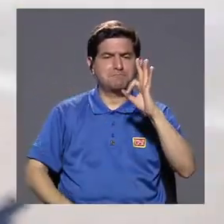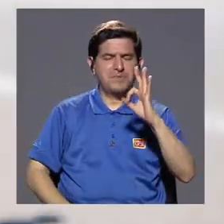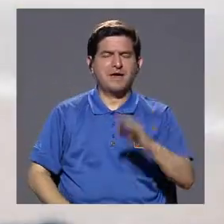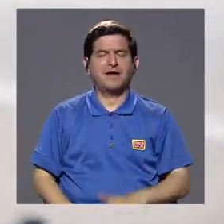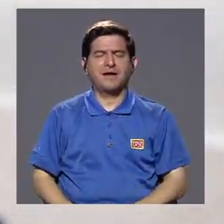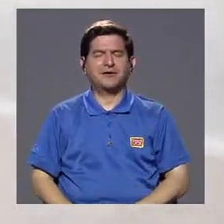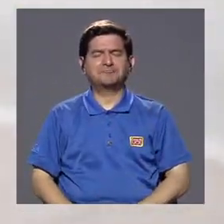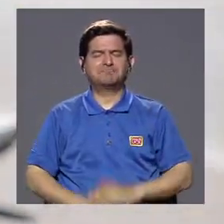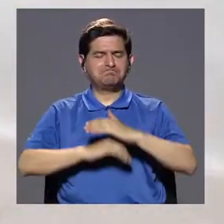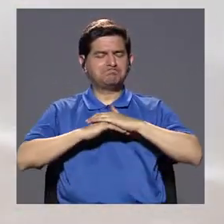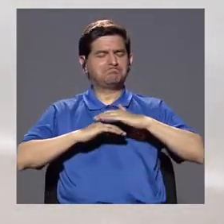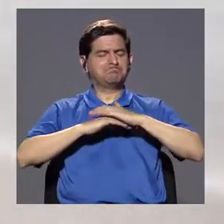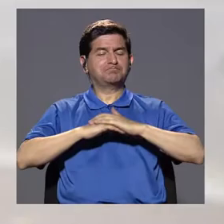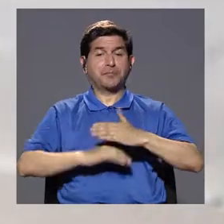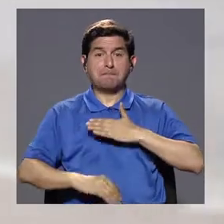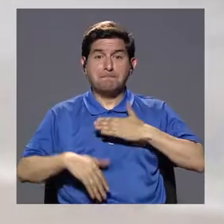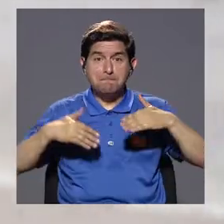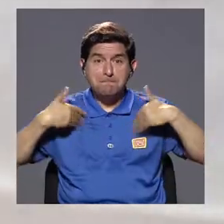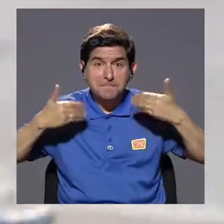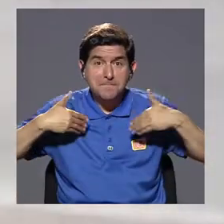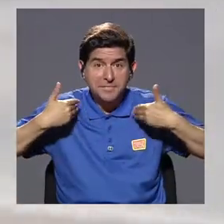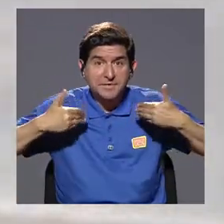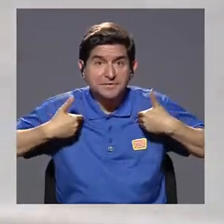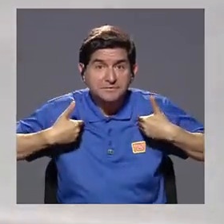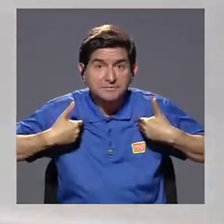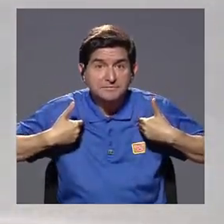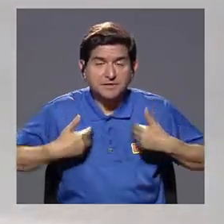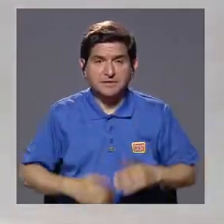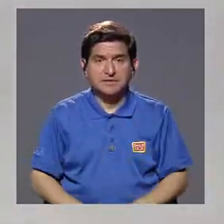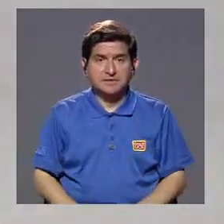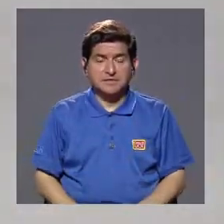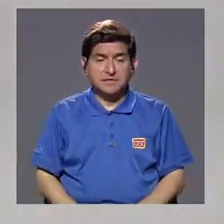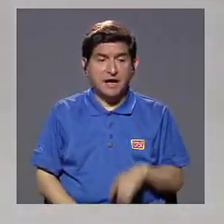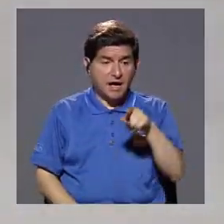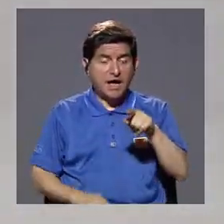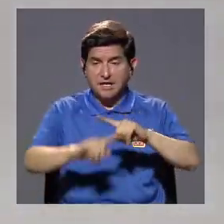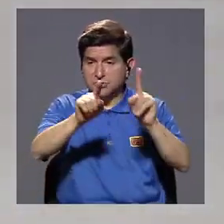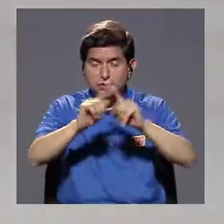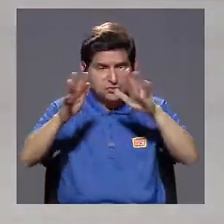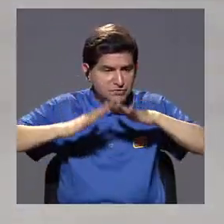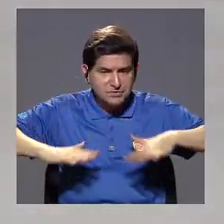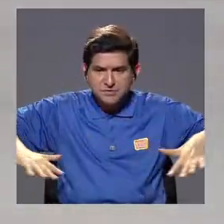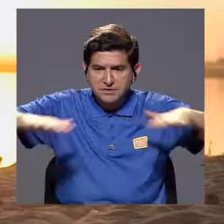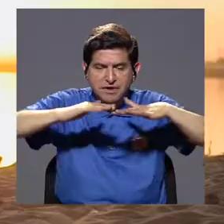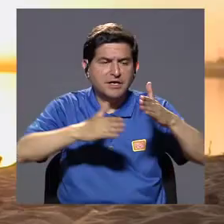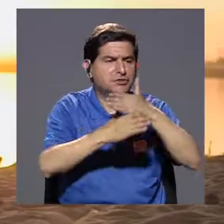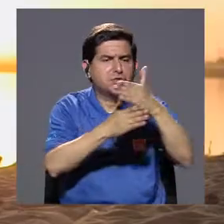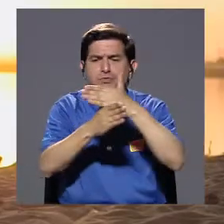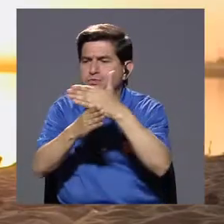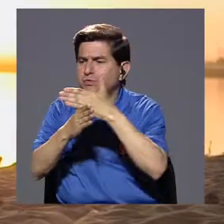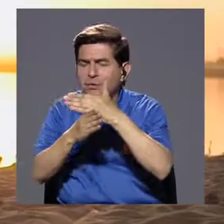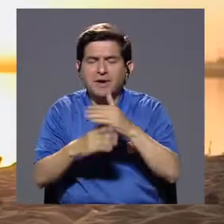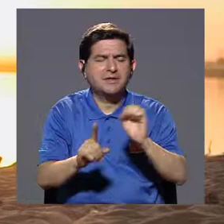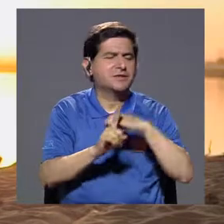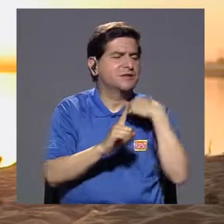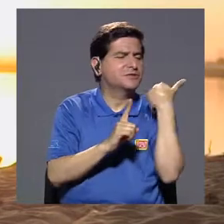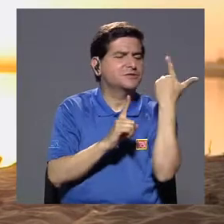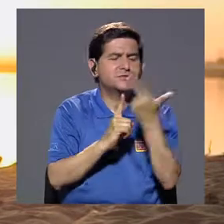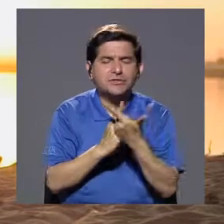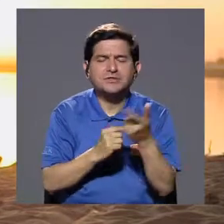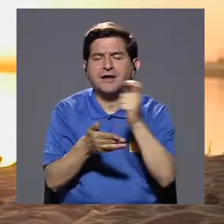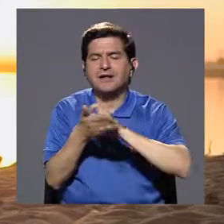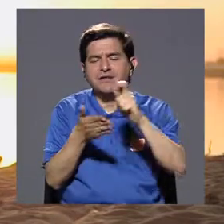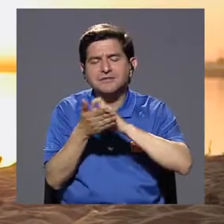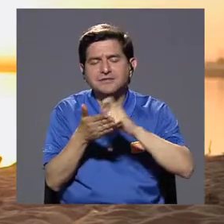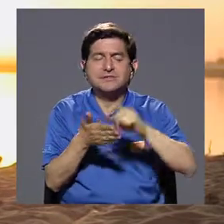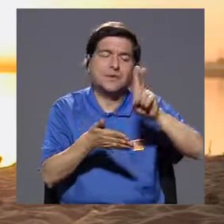es tener espacios para compartir para socializar para escribir o para pintar o para bailar